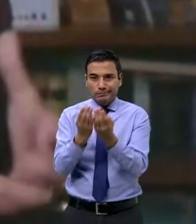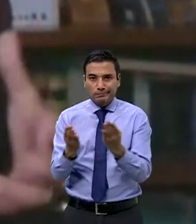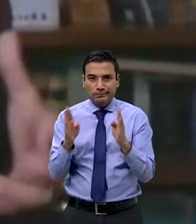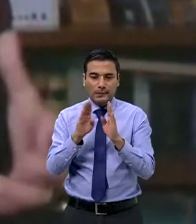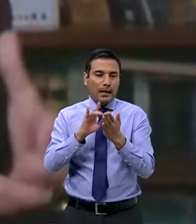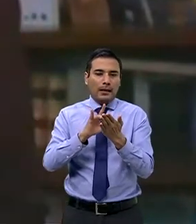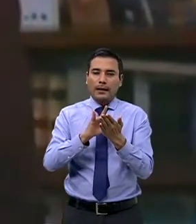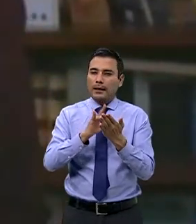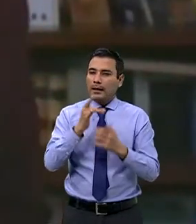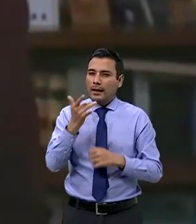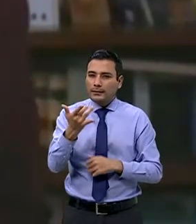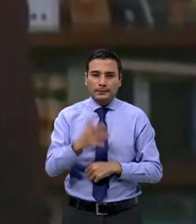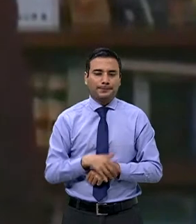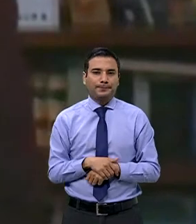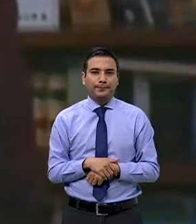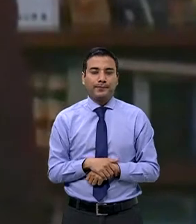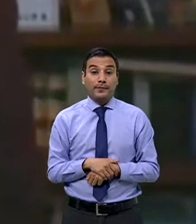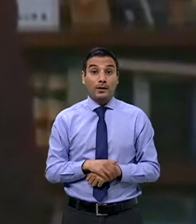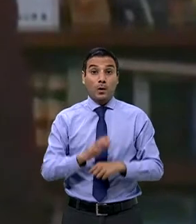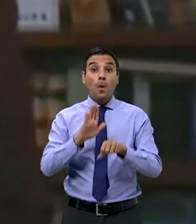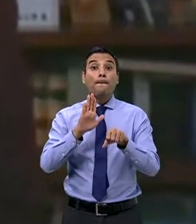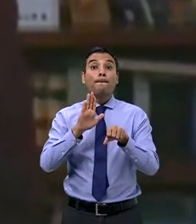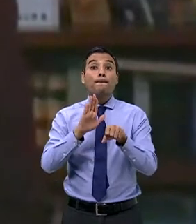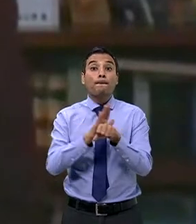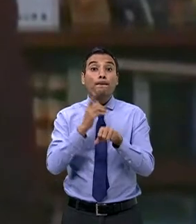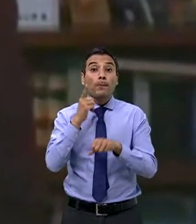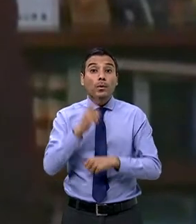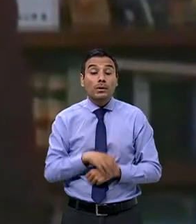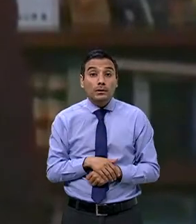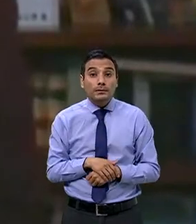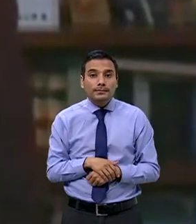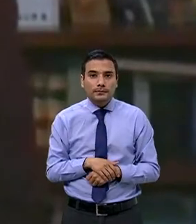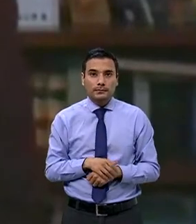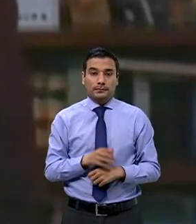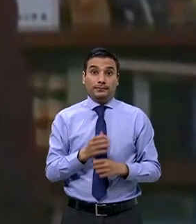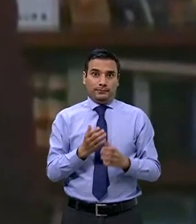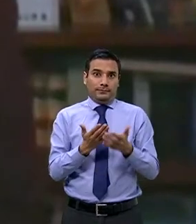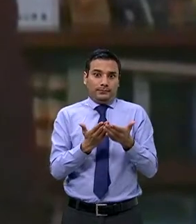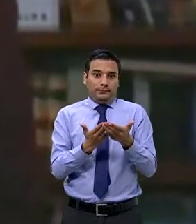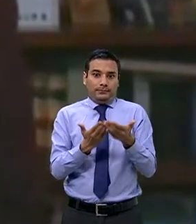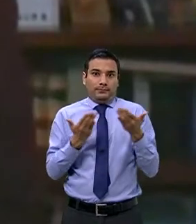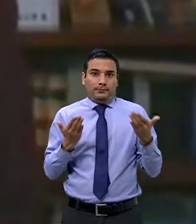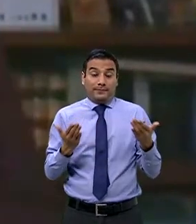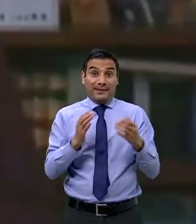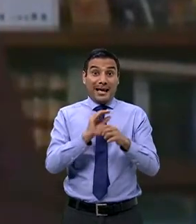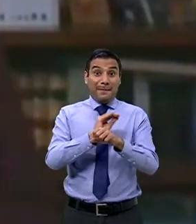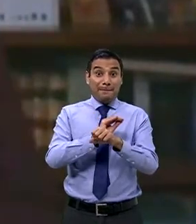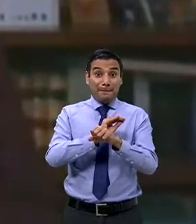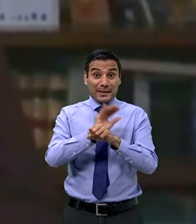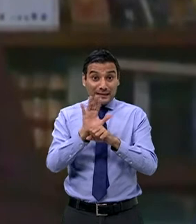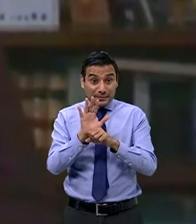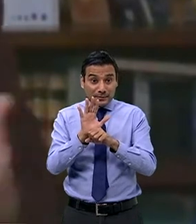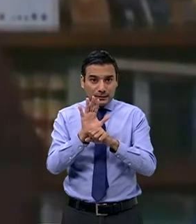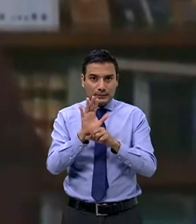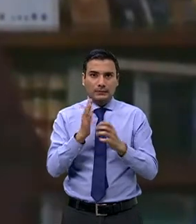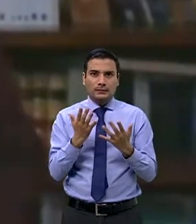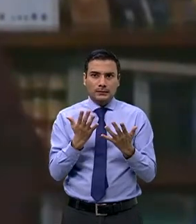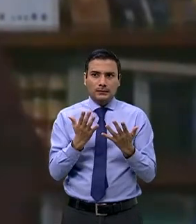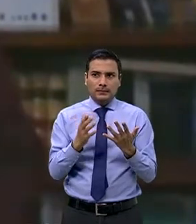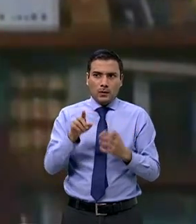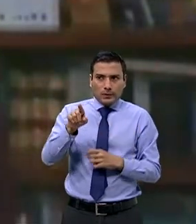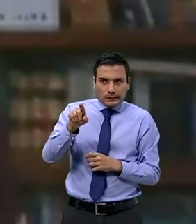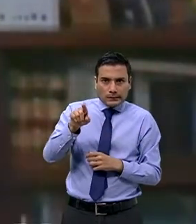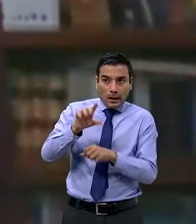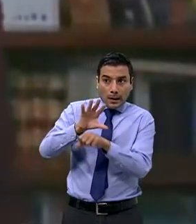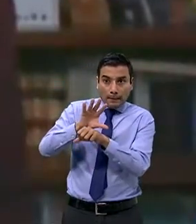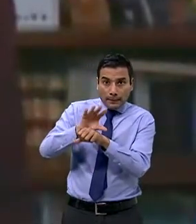por qué porque en las condiciones de pandemia hoy reciben muchas cosas y nos permitieron recrear otra vez